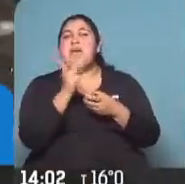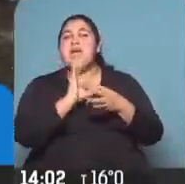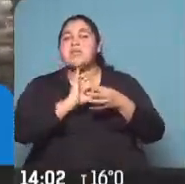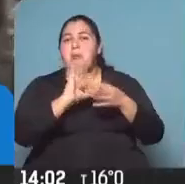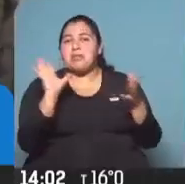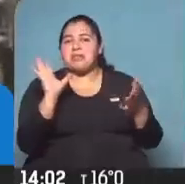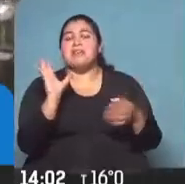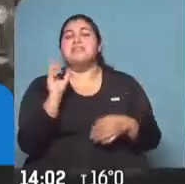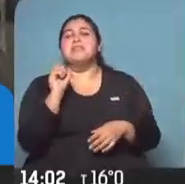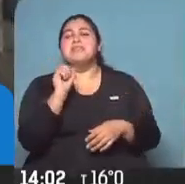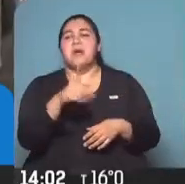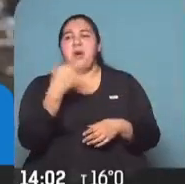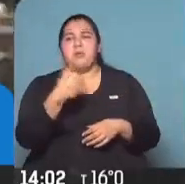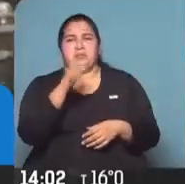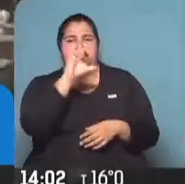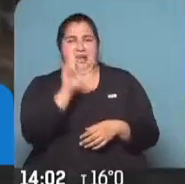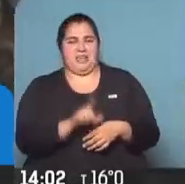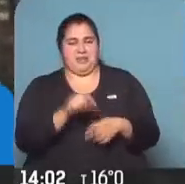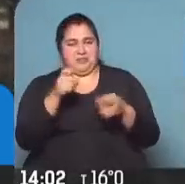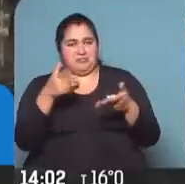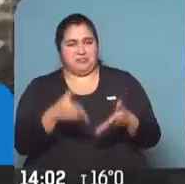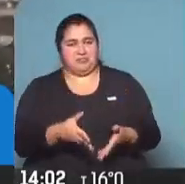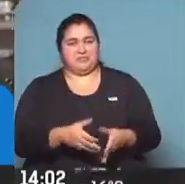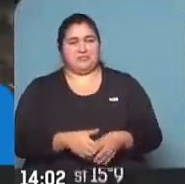en la república argentina